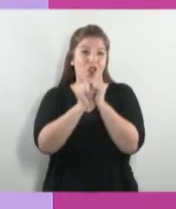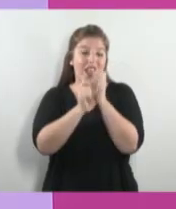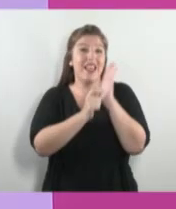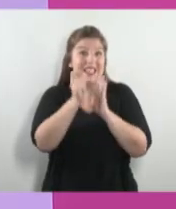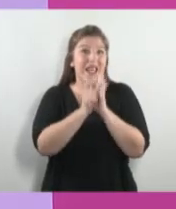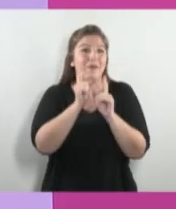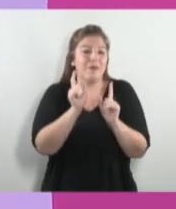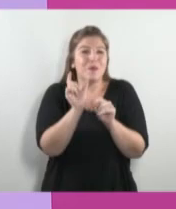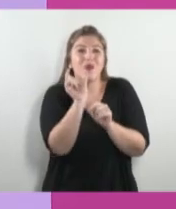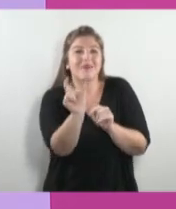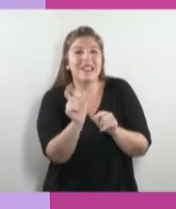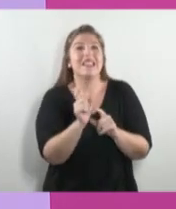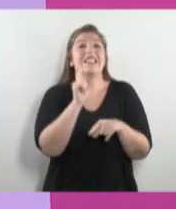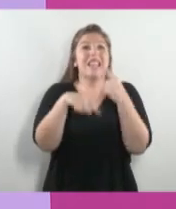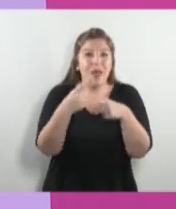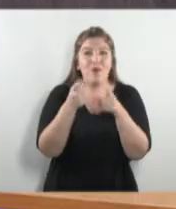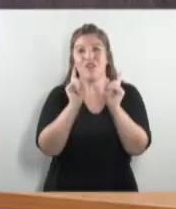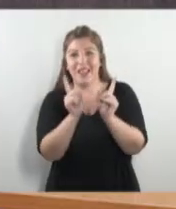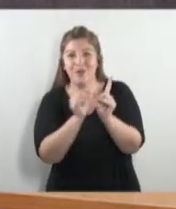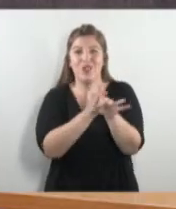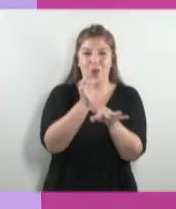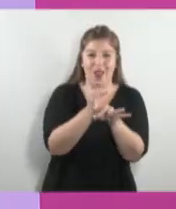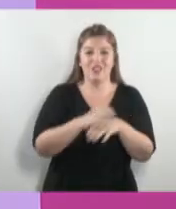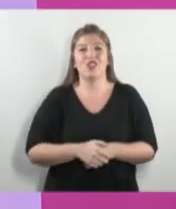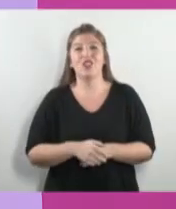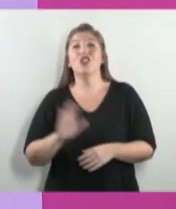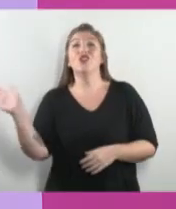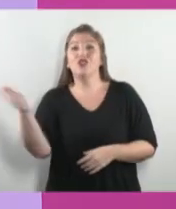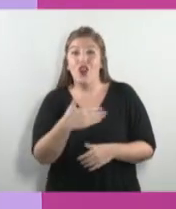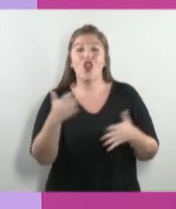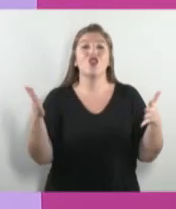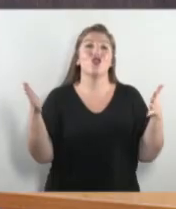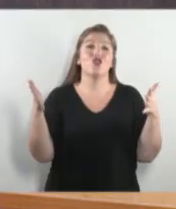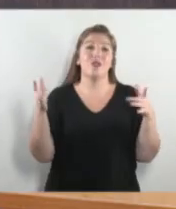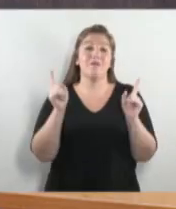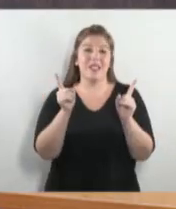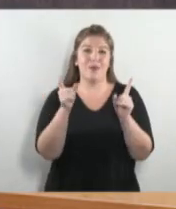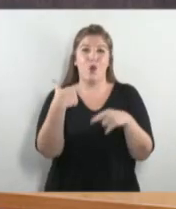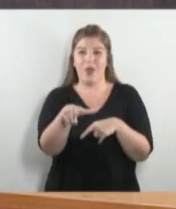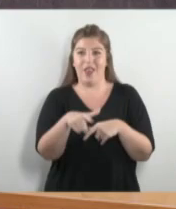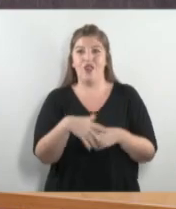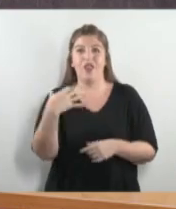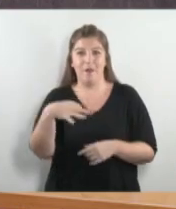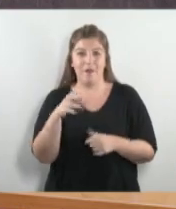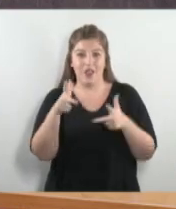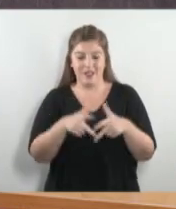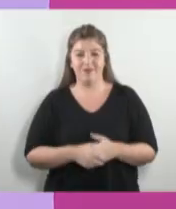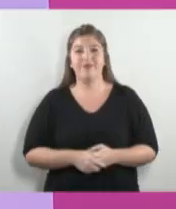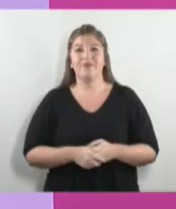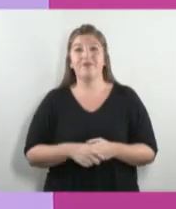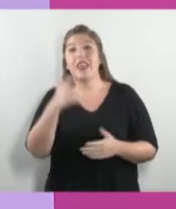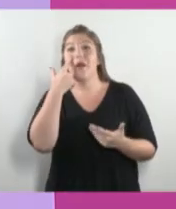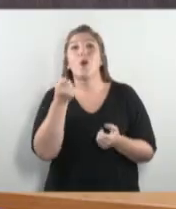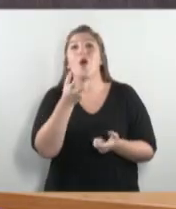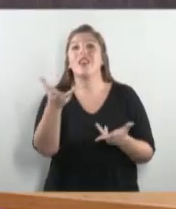Todos los seguimos y seguimos educando. Seguimos. Todos juntos en un mismo video hay que hacer. Ah, tremendo. Pero son a ver cuántos son.